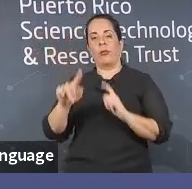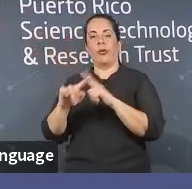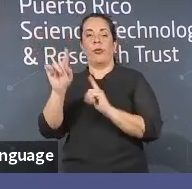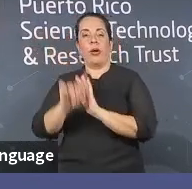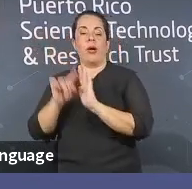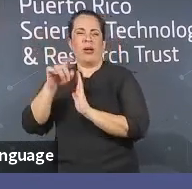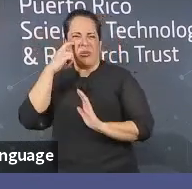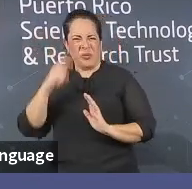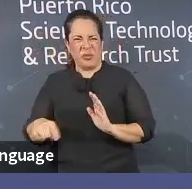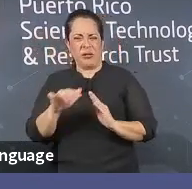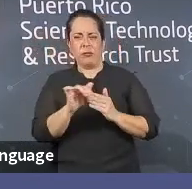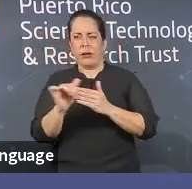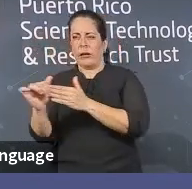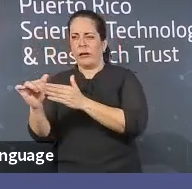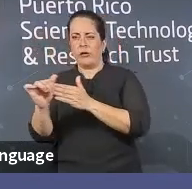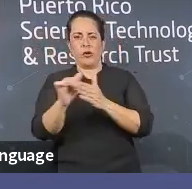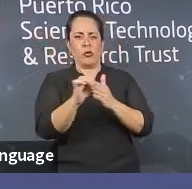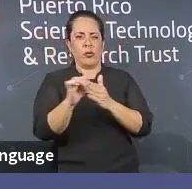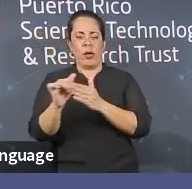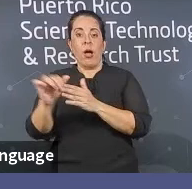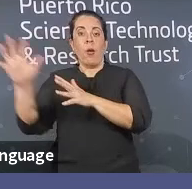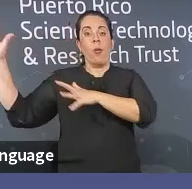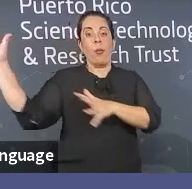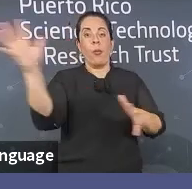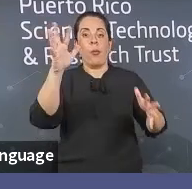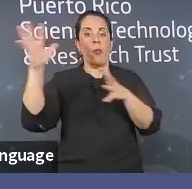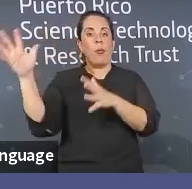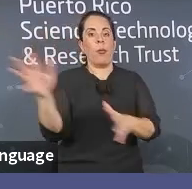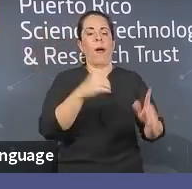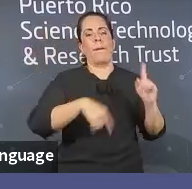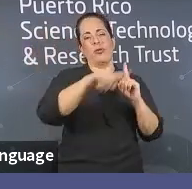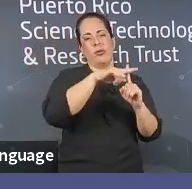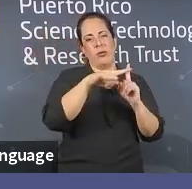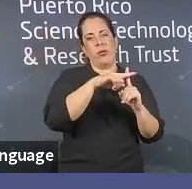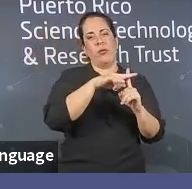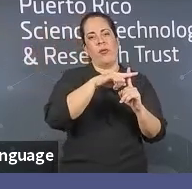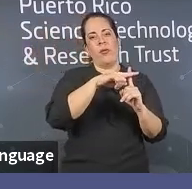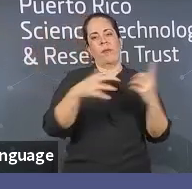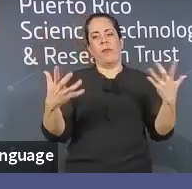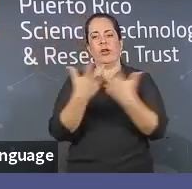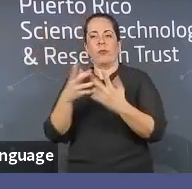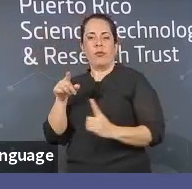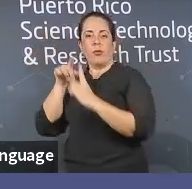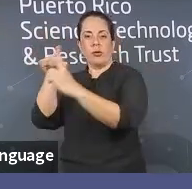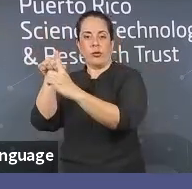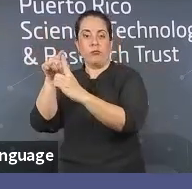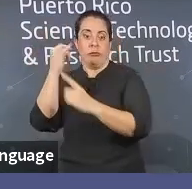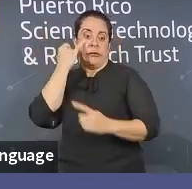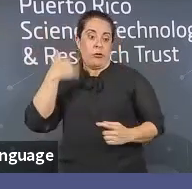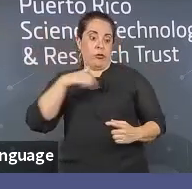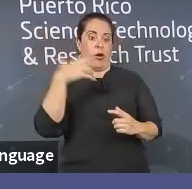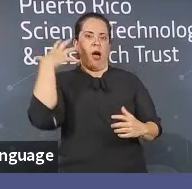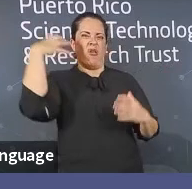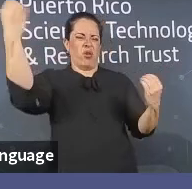como les mencioné anteriormente, la dirección del viento que sea positivo a la dirección del objetivo. O sea que si estamos en una